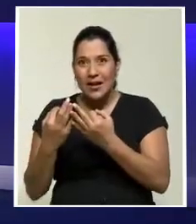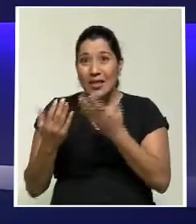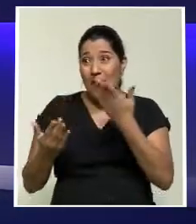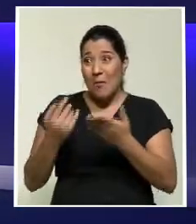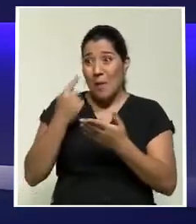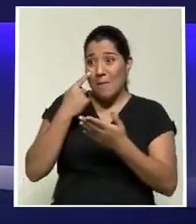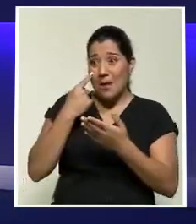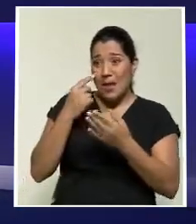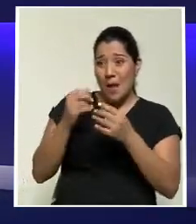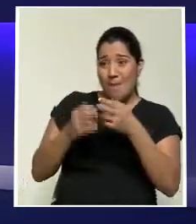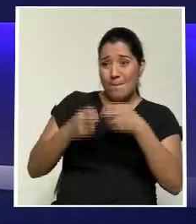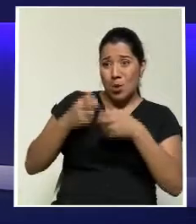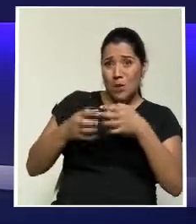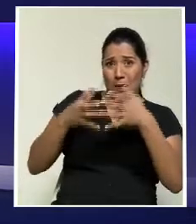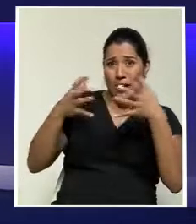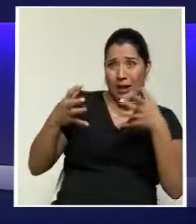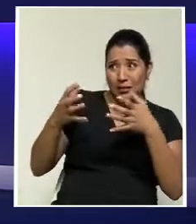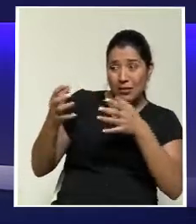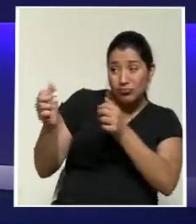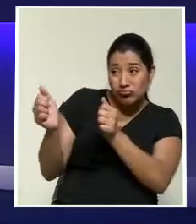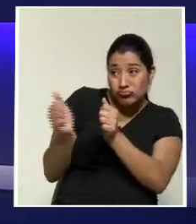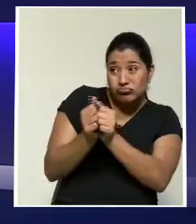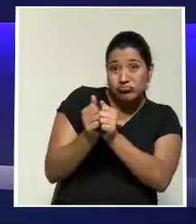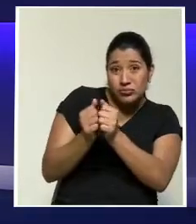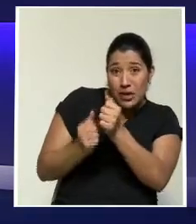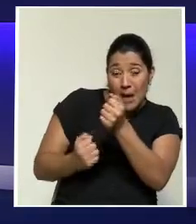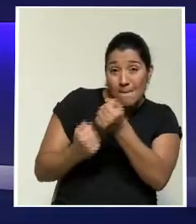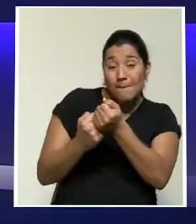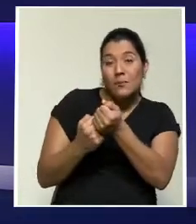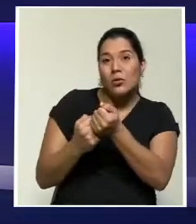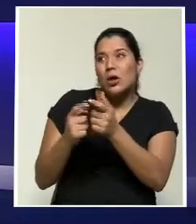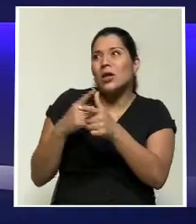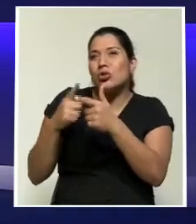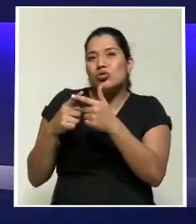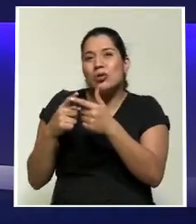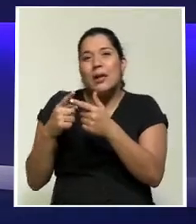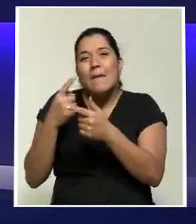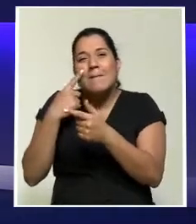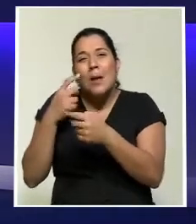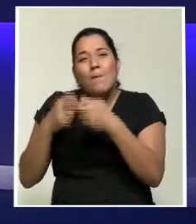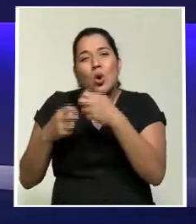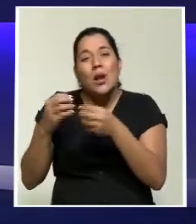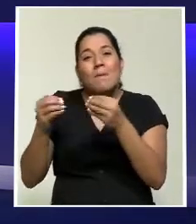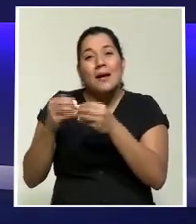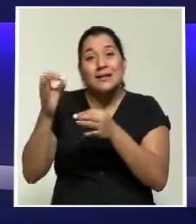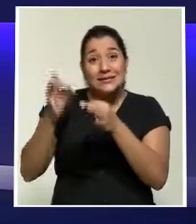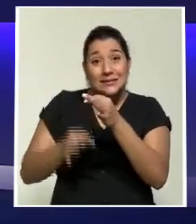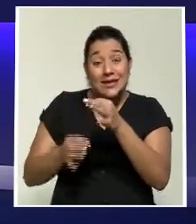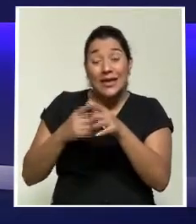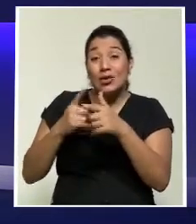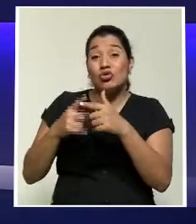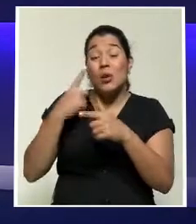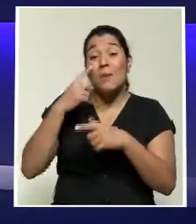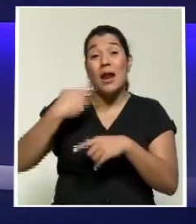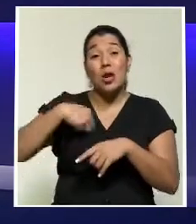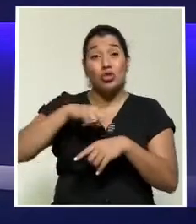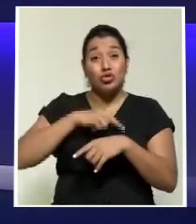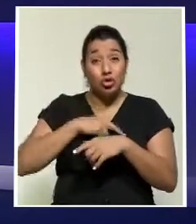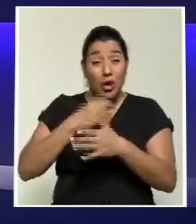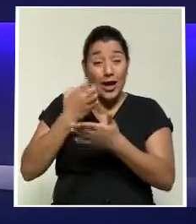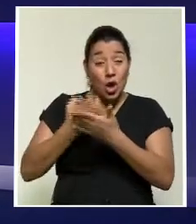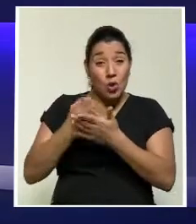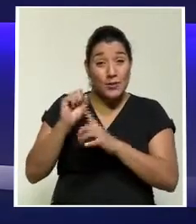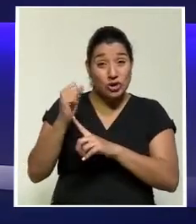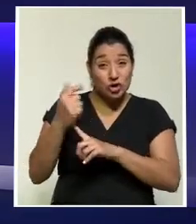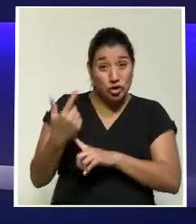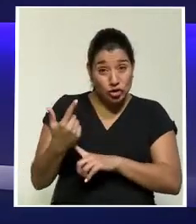ya canalizar y orientar su salida. Entonces, para nosotros en la economía social solidaria es muy importante tener todo el